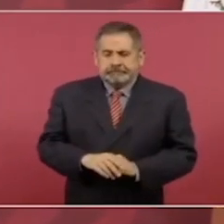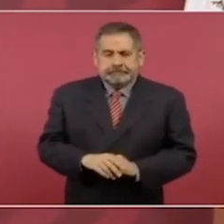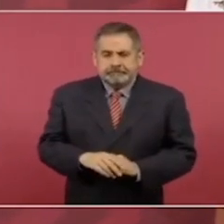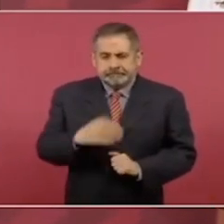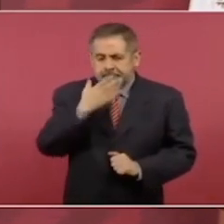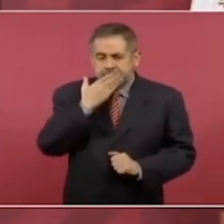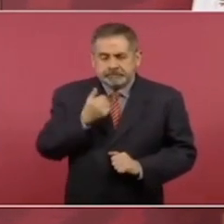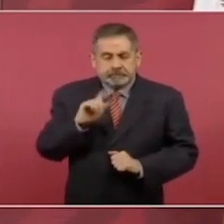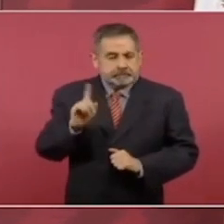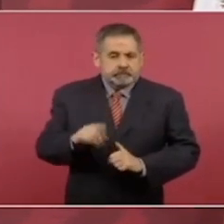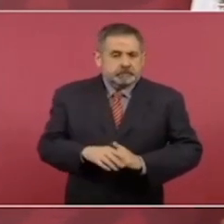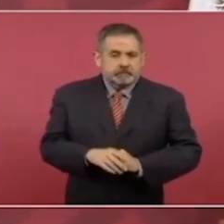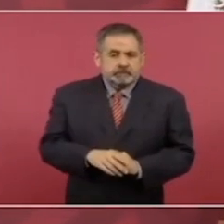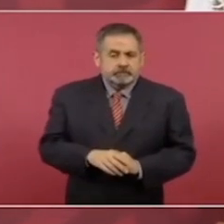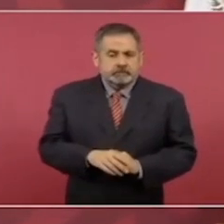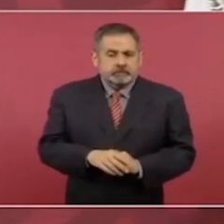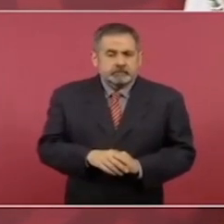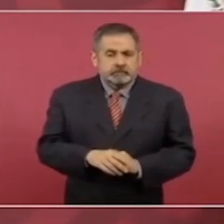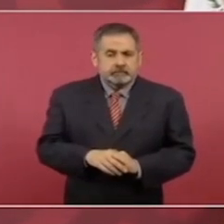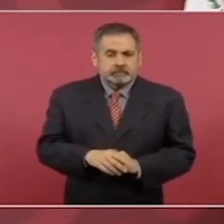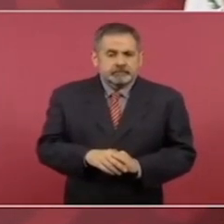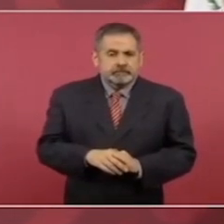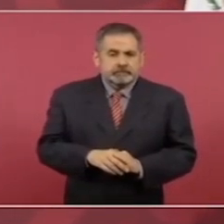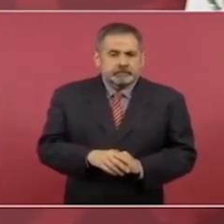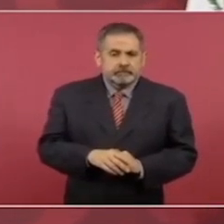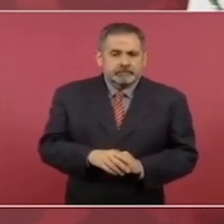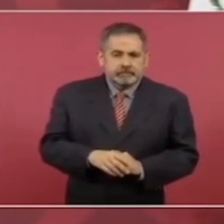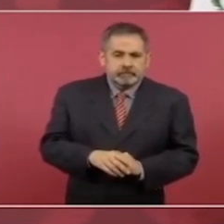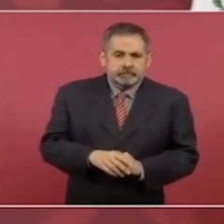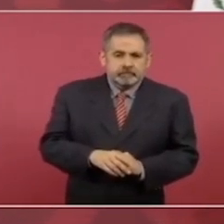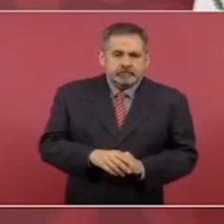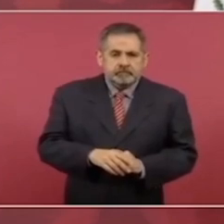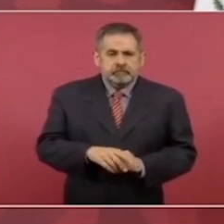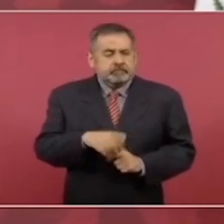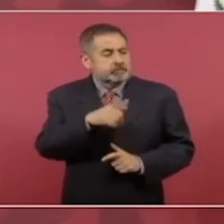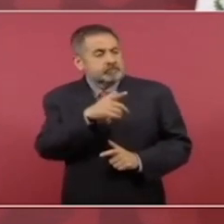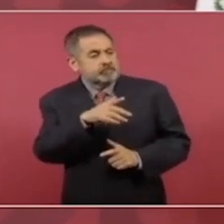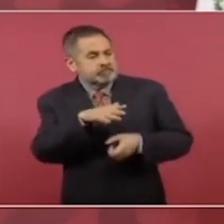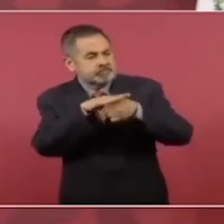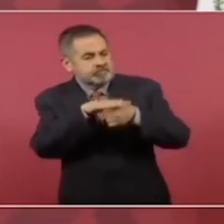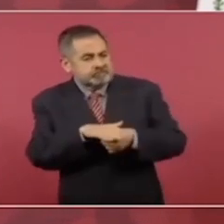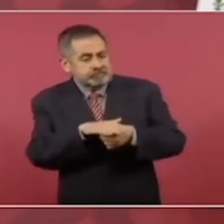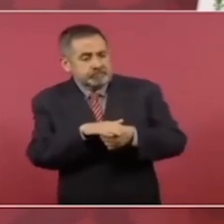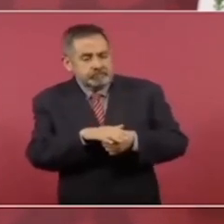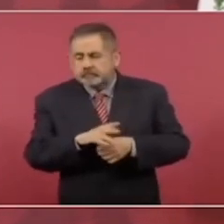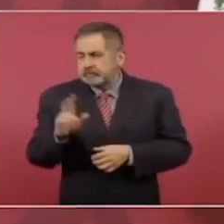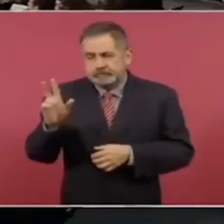no se tolera la represión.